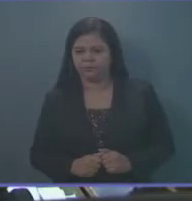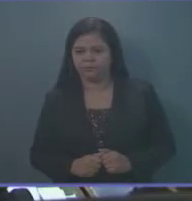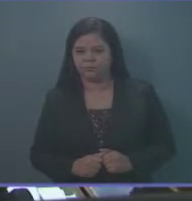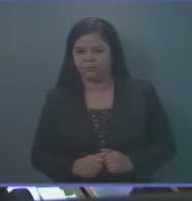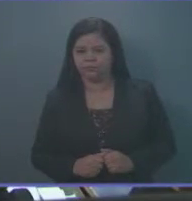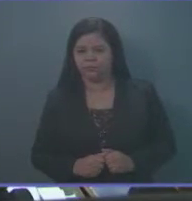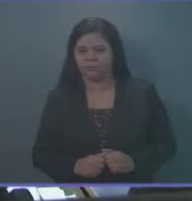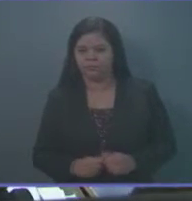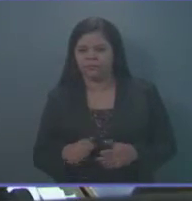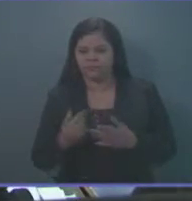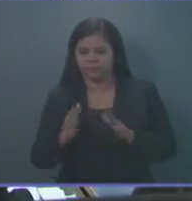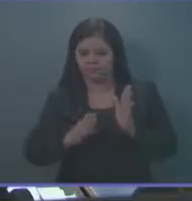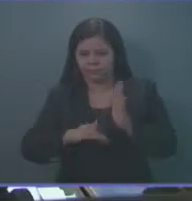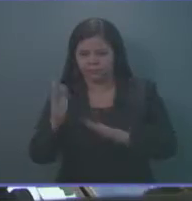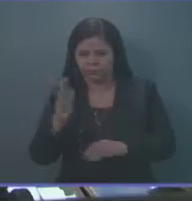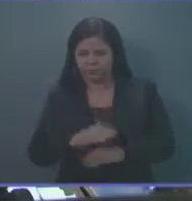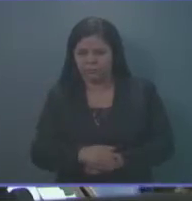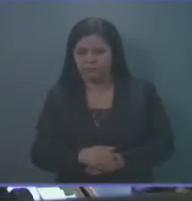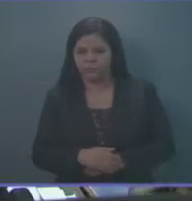Muchas gracias, presidente.